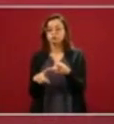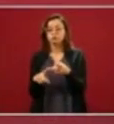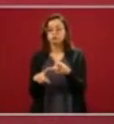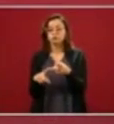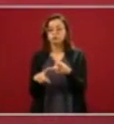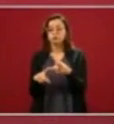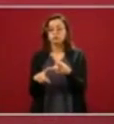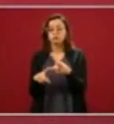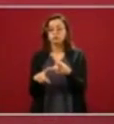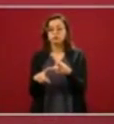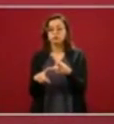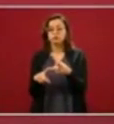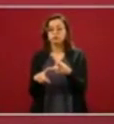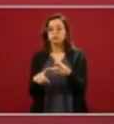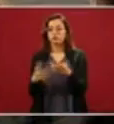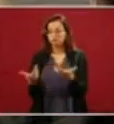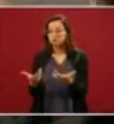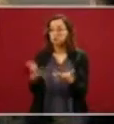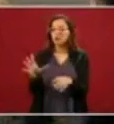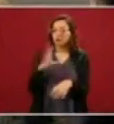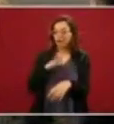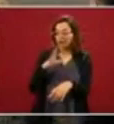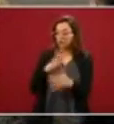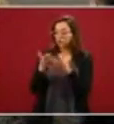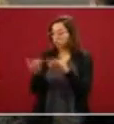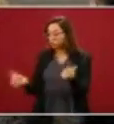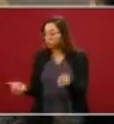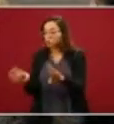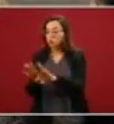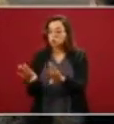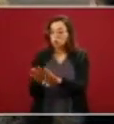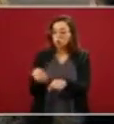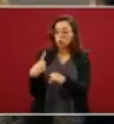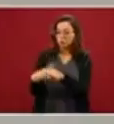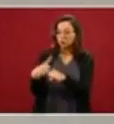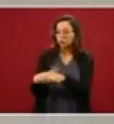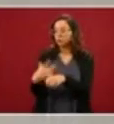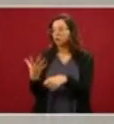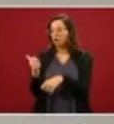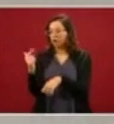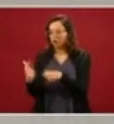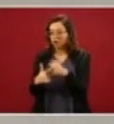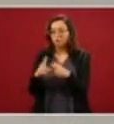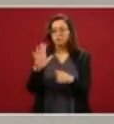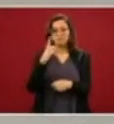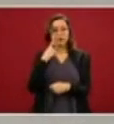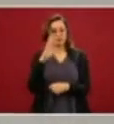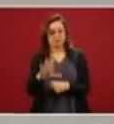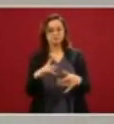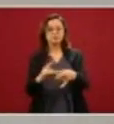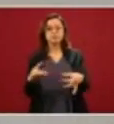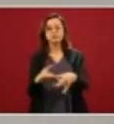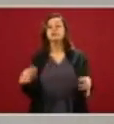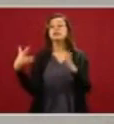que permiten enfrentarlo. Y de manera específica, el Reglamento Sanitario Internacional